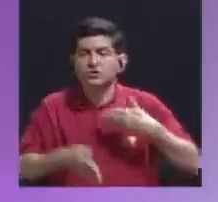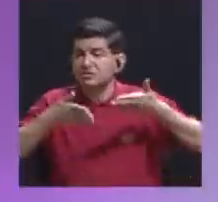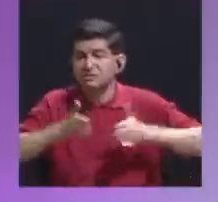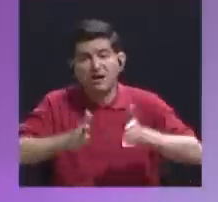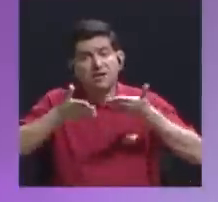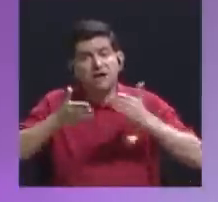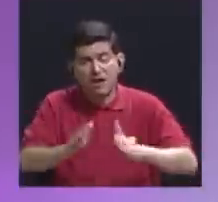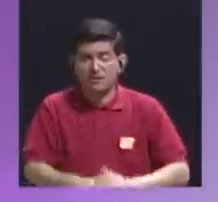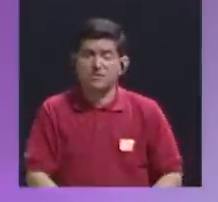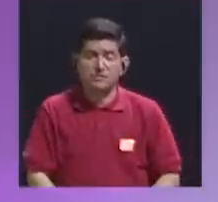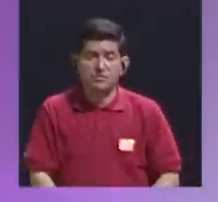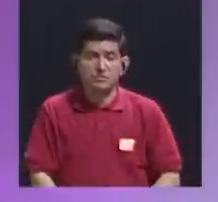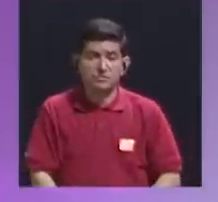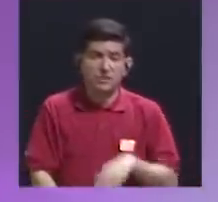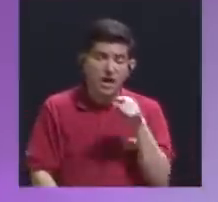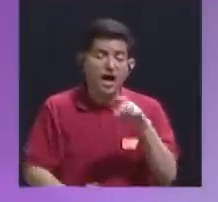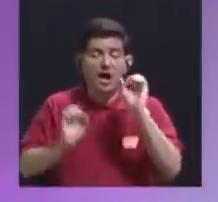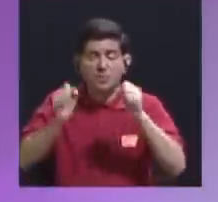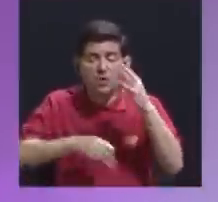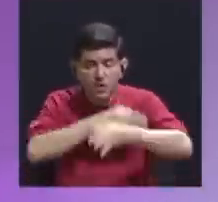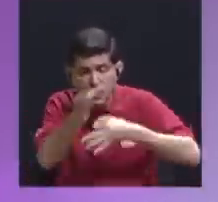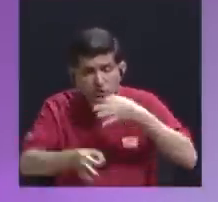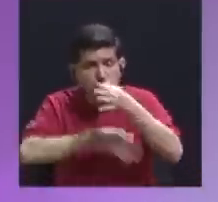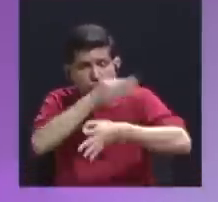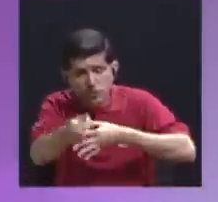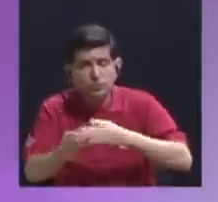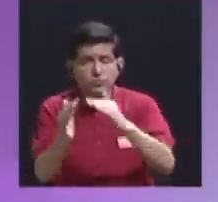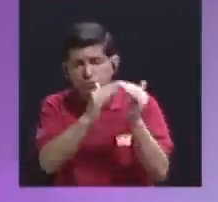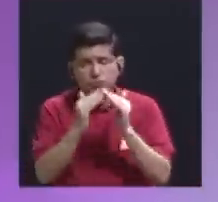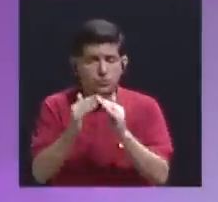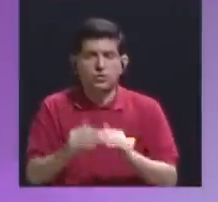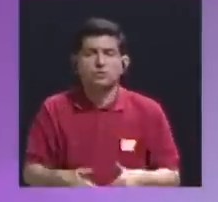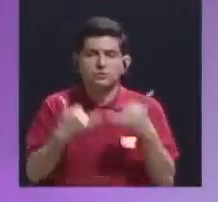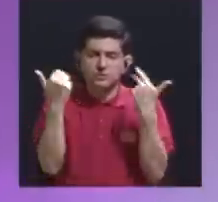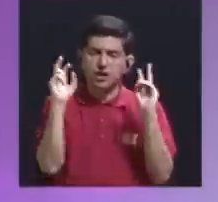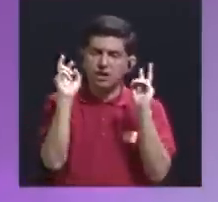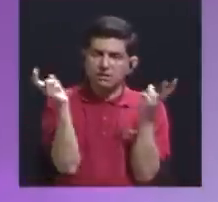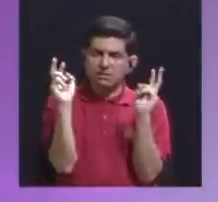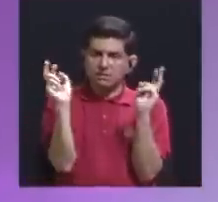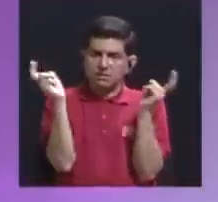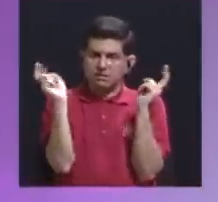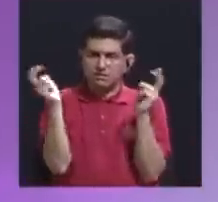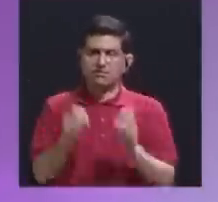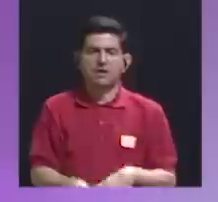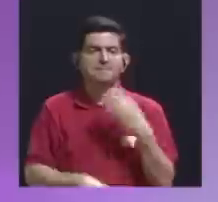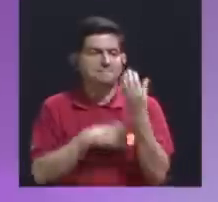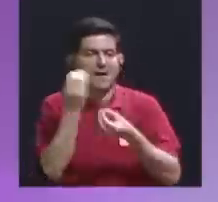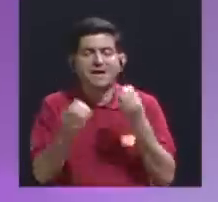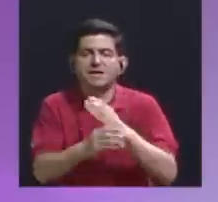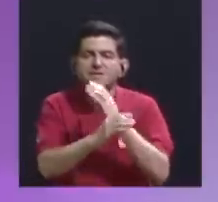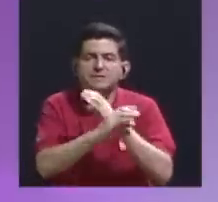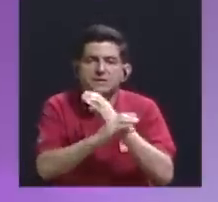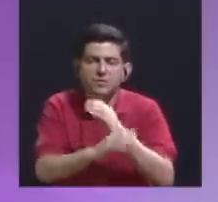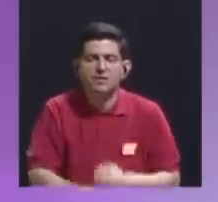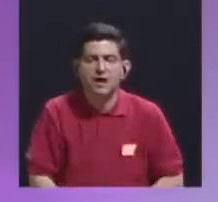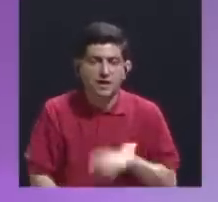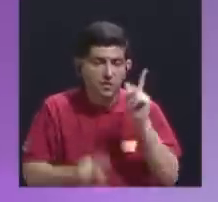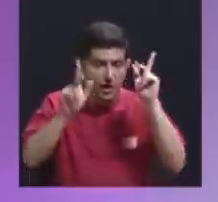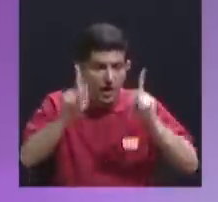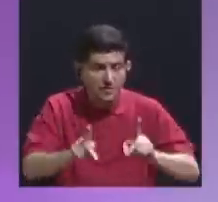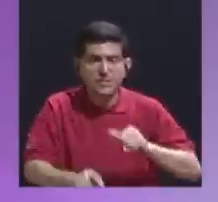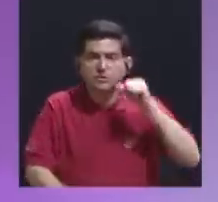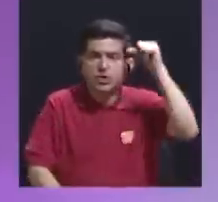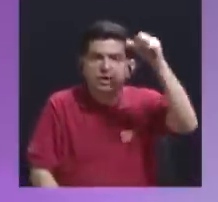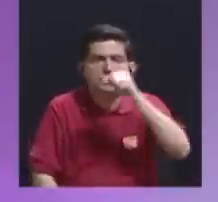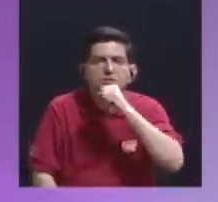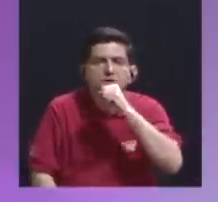hijos que tenga para el reemplazo de la población si ahora el tema más bien es cómo hacemos para cuidar a las personas